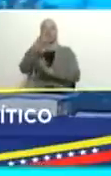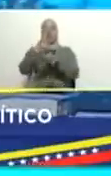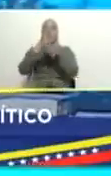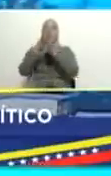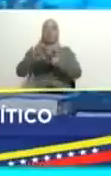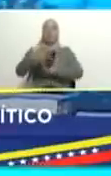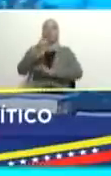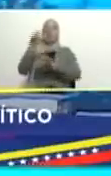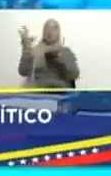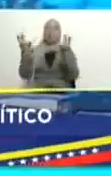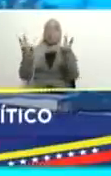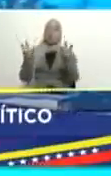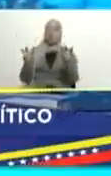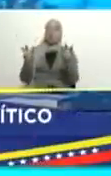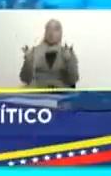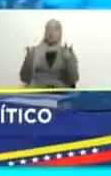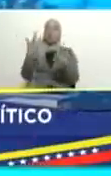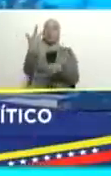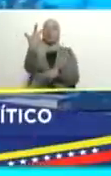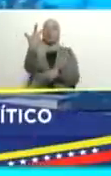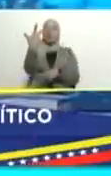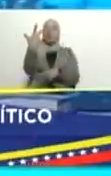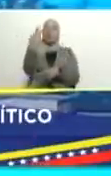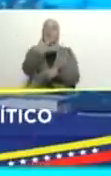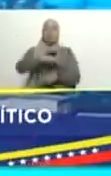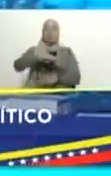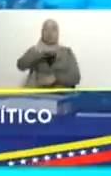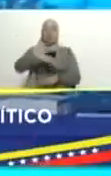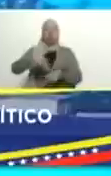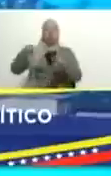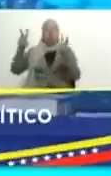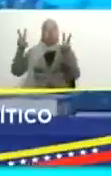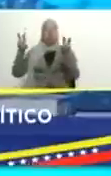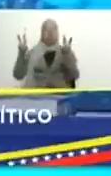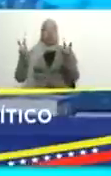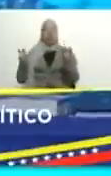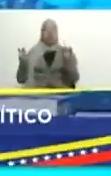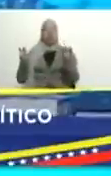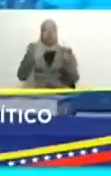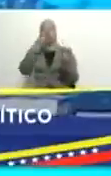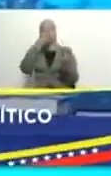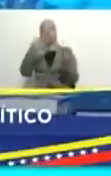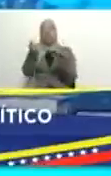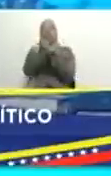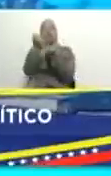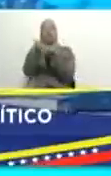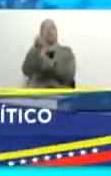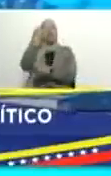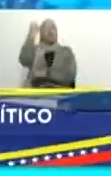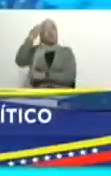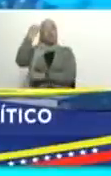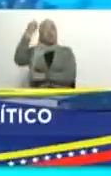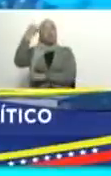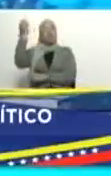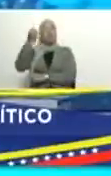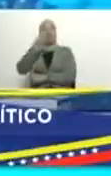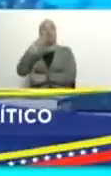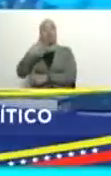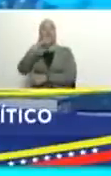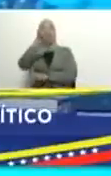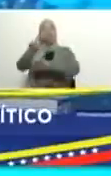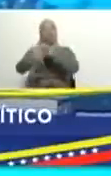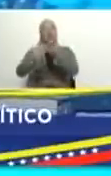el inminente lanzamiento de 3 misiones nuevas, bien trabajadas, bien pensadas, bien